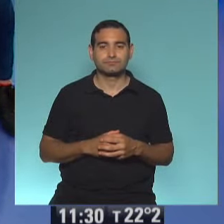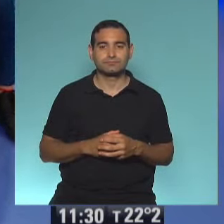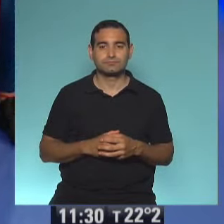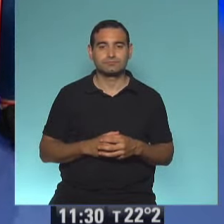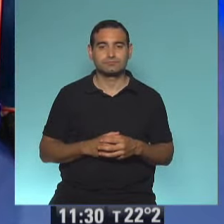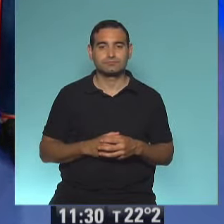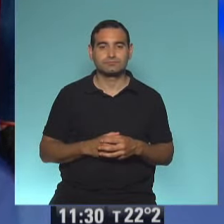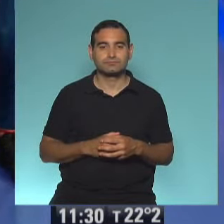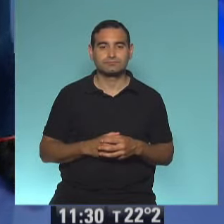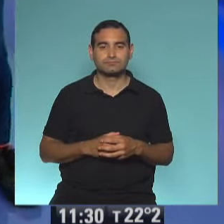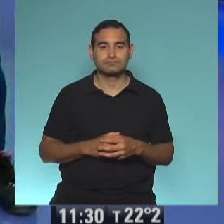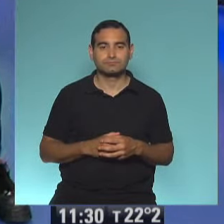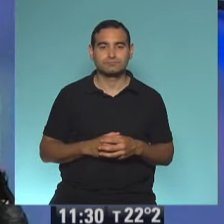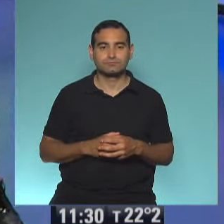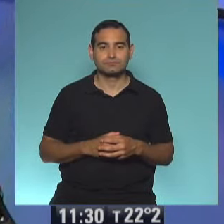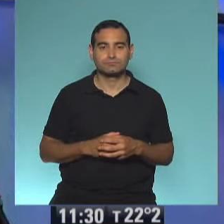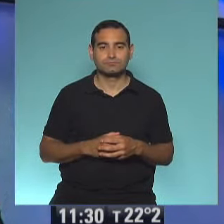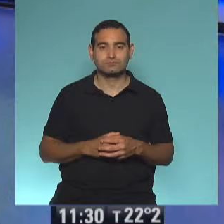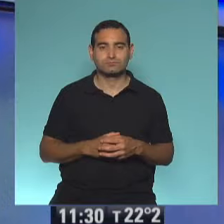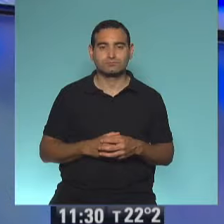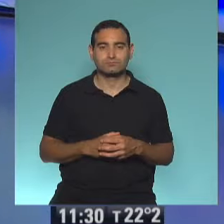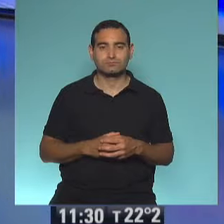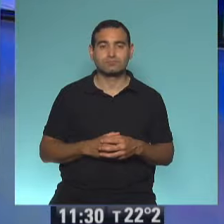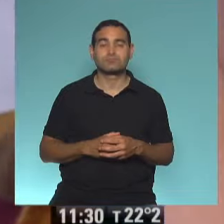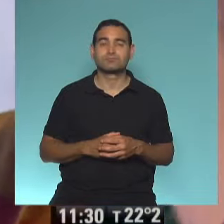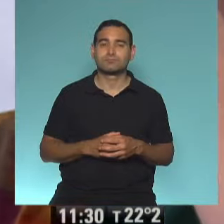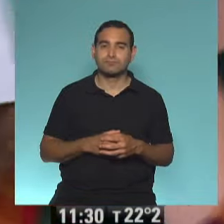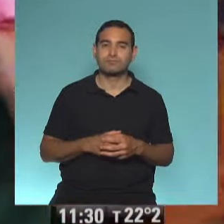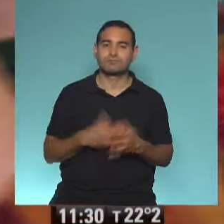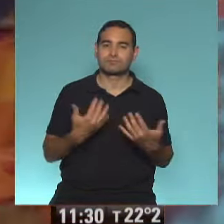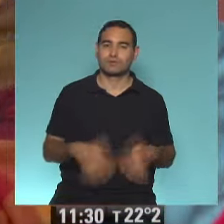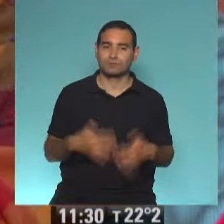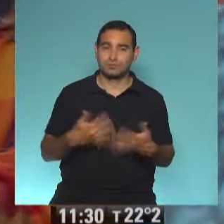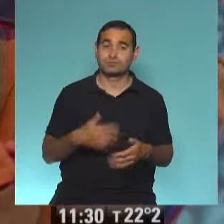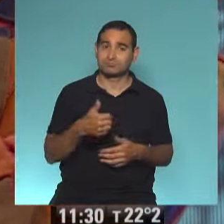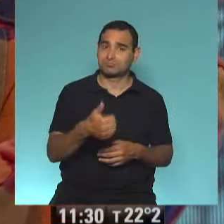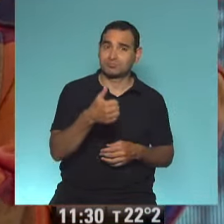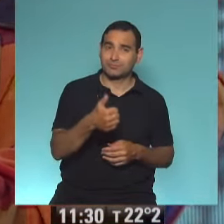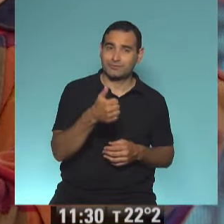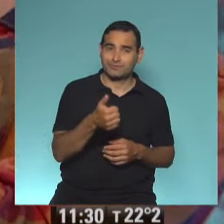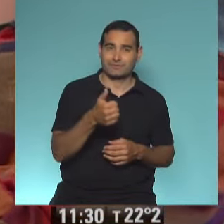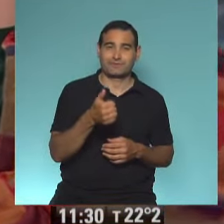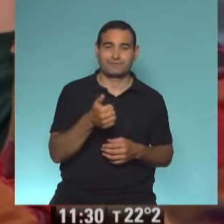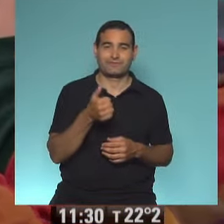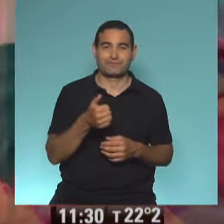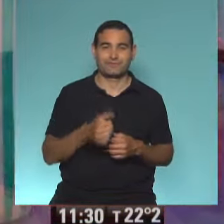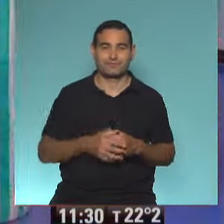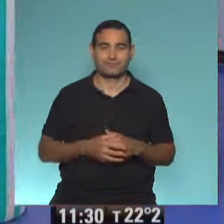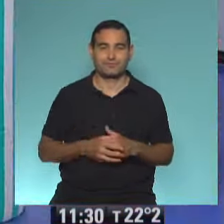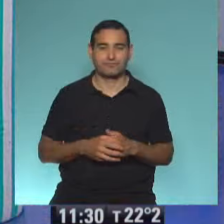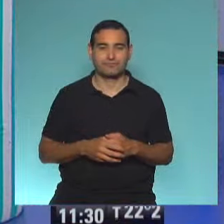Como algo así, digamos. Yo acá estoy en el zoom, si yo me coloco acá con la imagen. Ah, muy bien. En la imagen